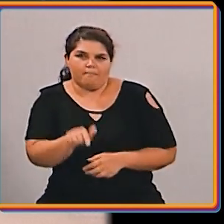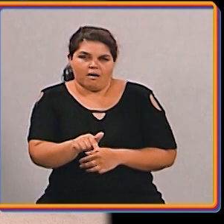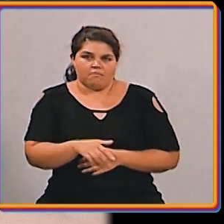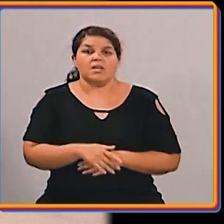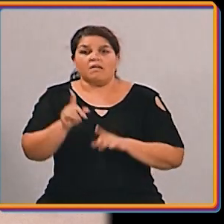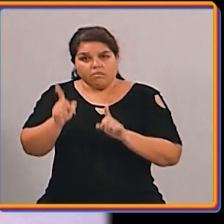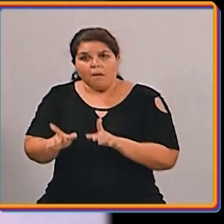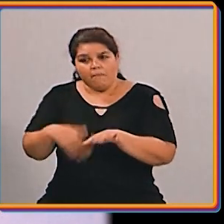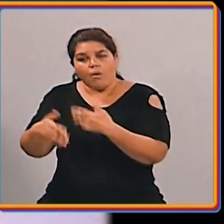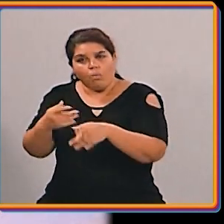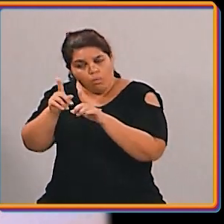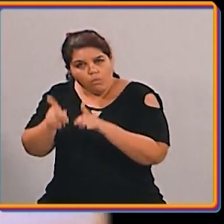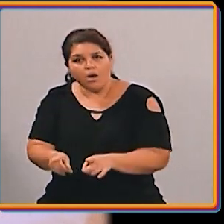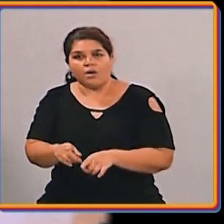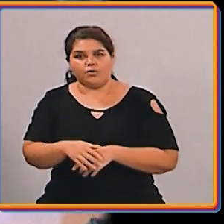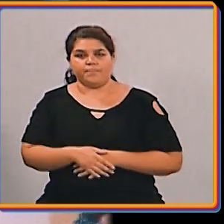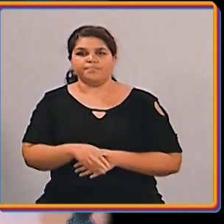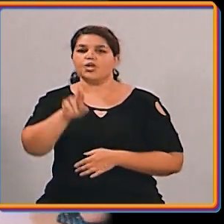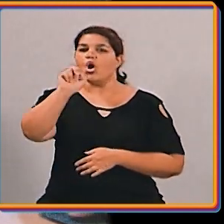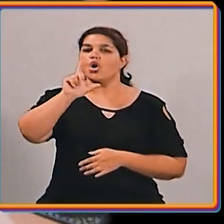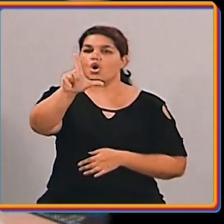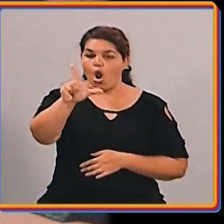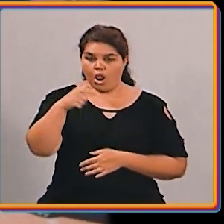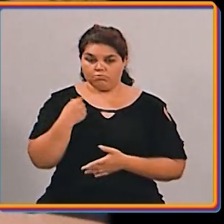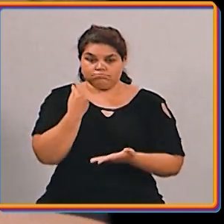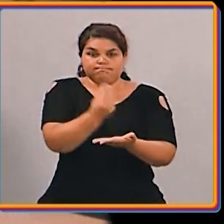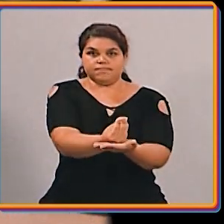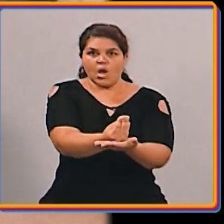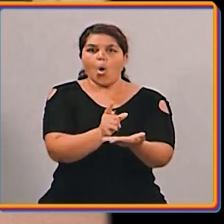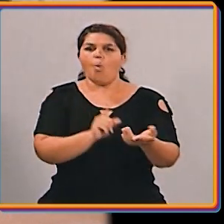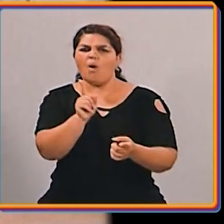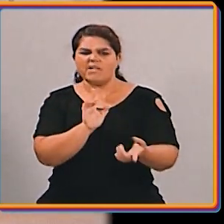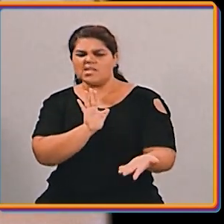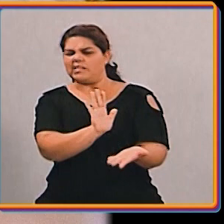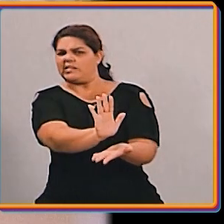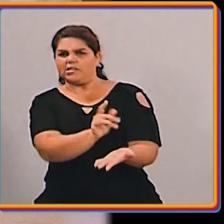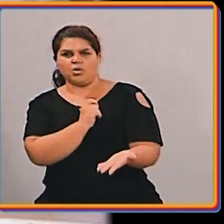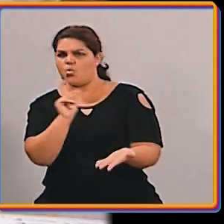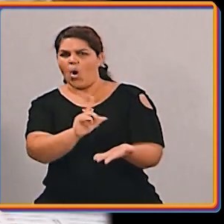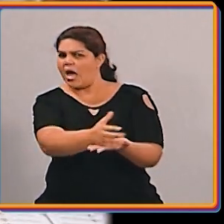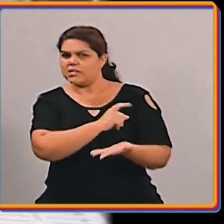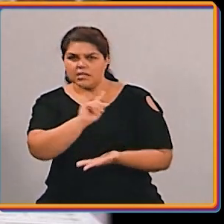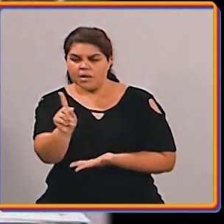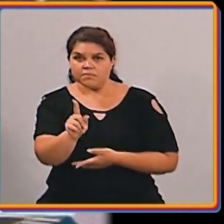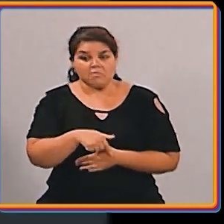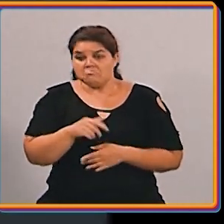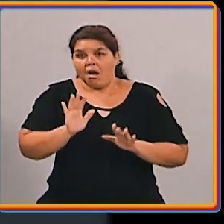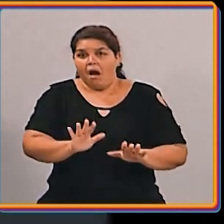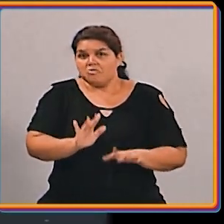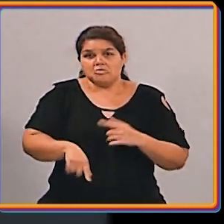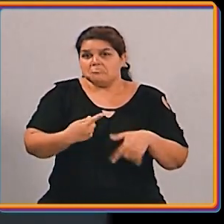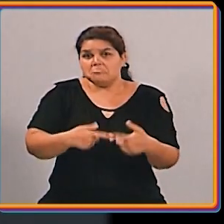mesa. Asumir roles y llevarlos adelante o negarnos a cumplirlos también es una práctica habitual, pero